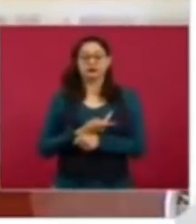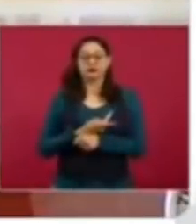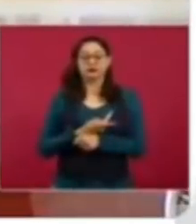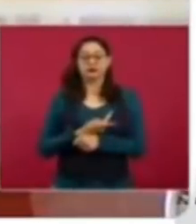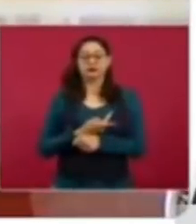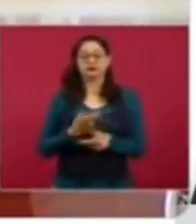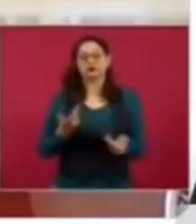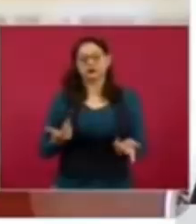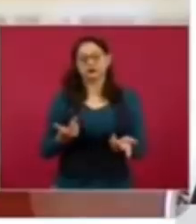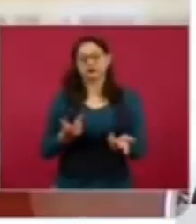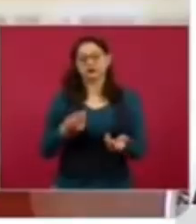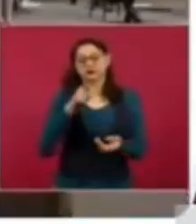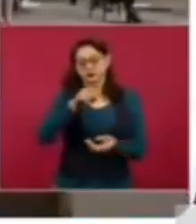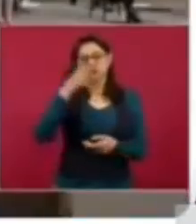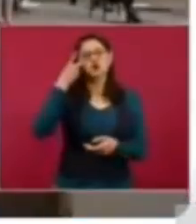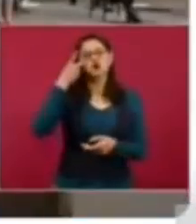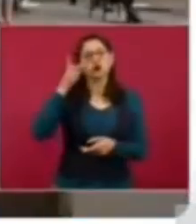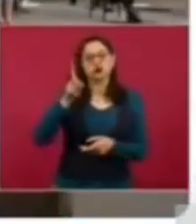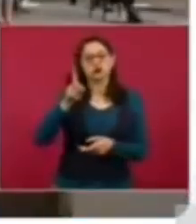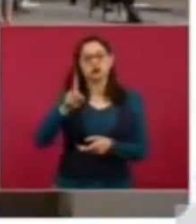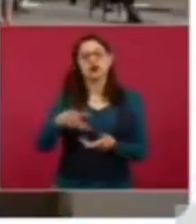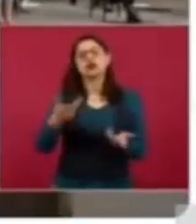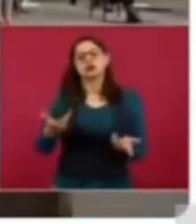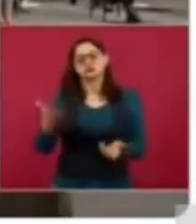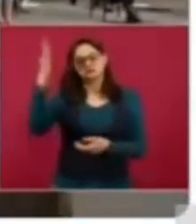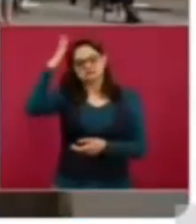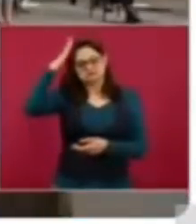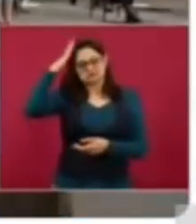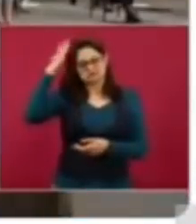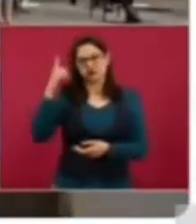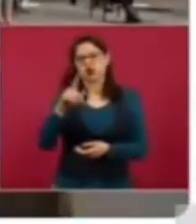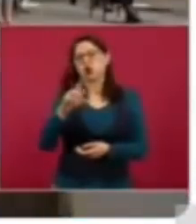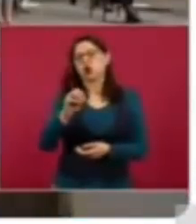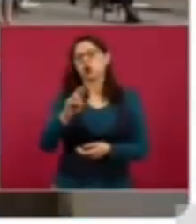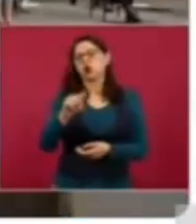la principal y están vinculados